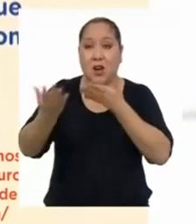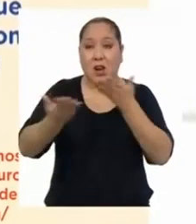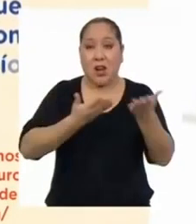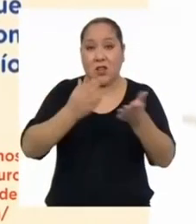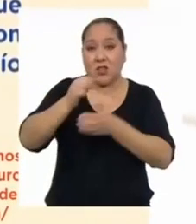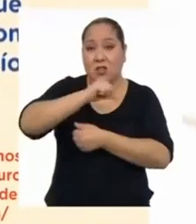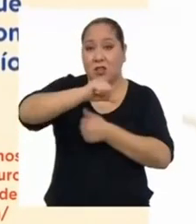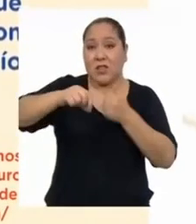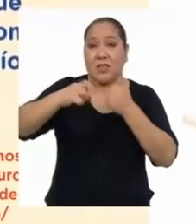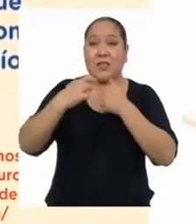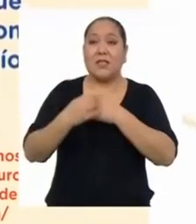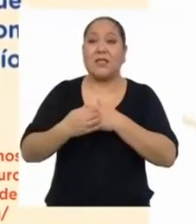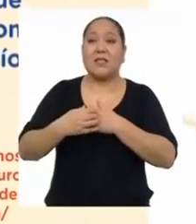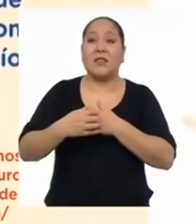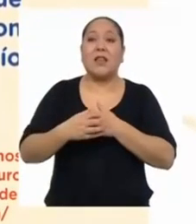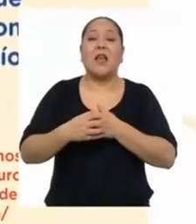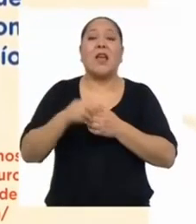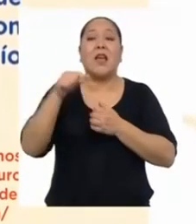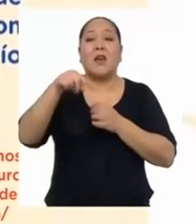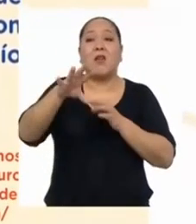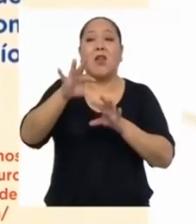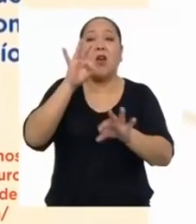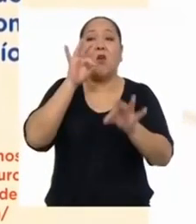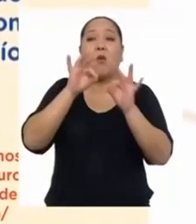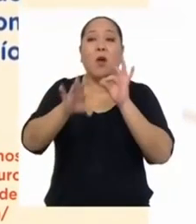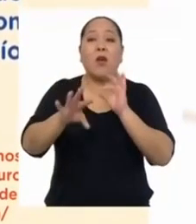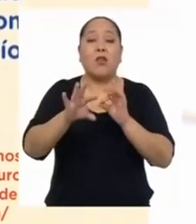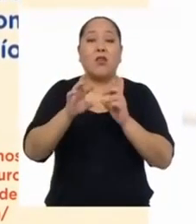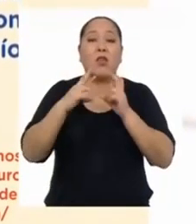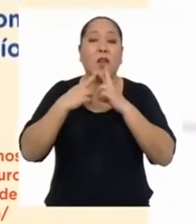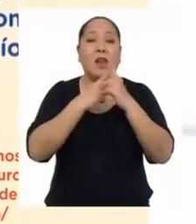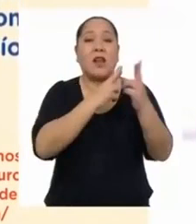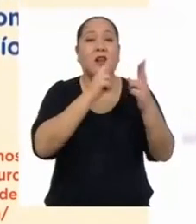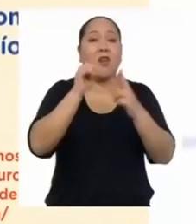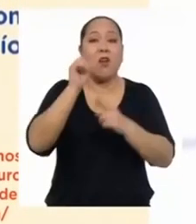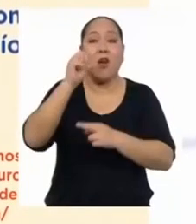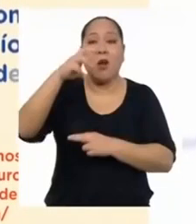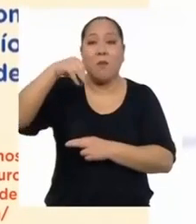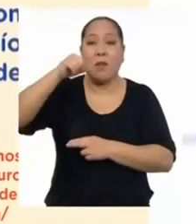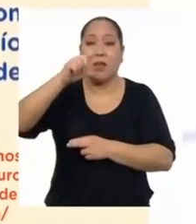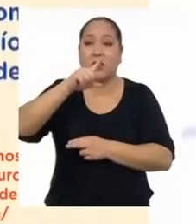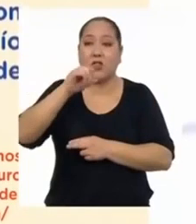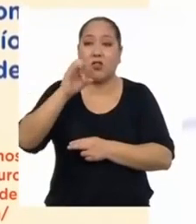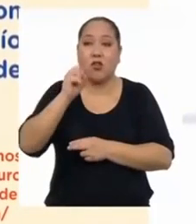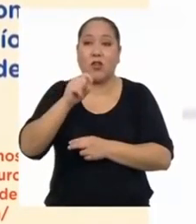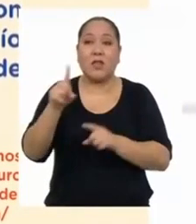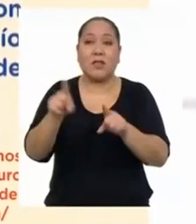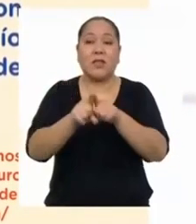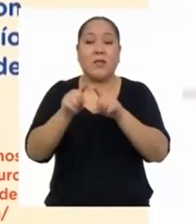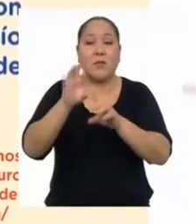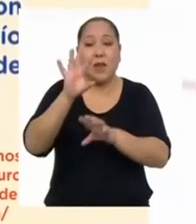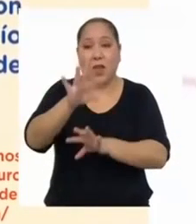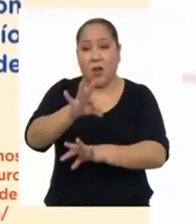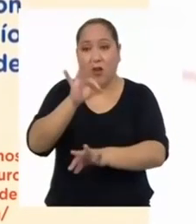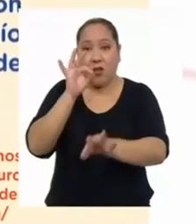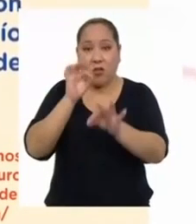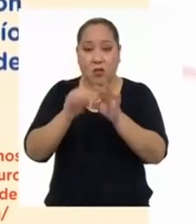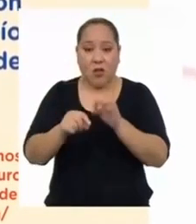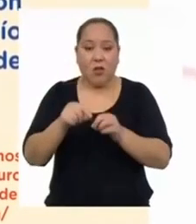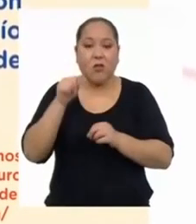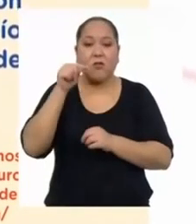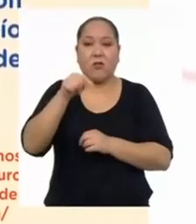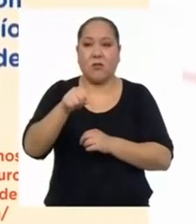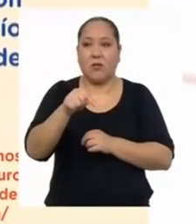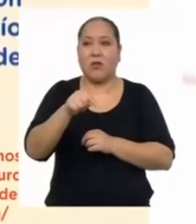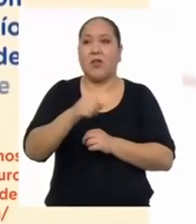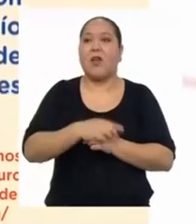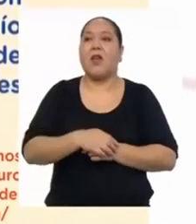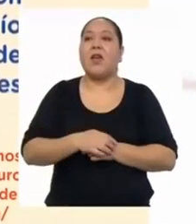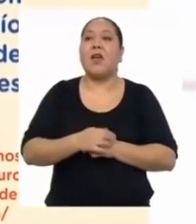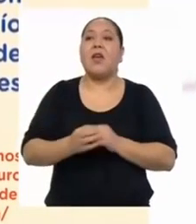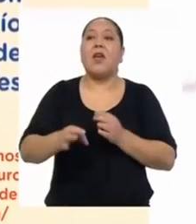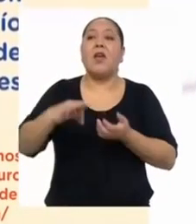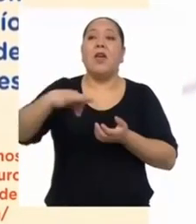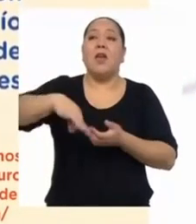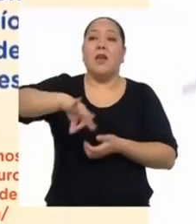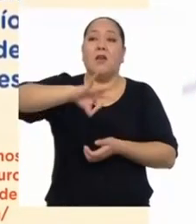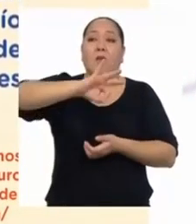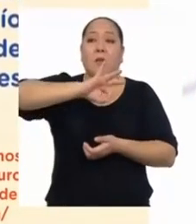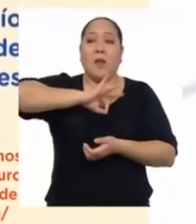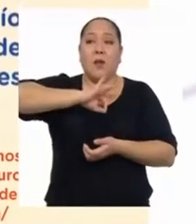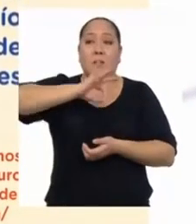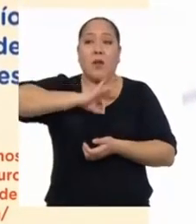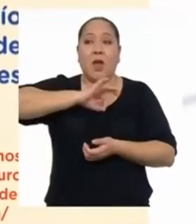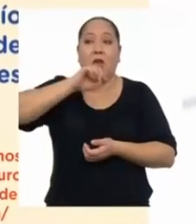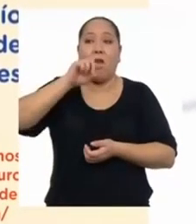del descubrimiento del río Amazonas. También fue seleccionada por la Academia de Francia y la Academia Goncourt como una de las grandes